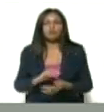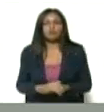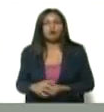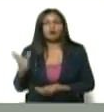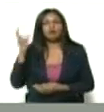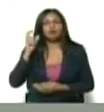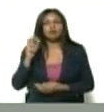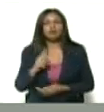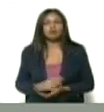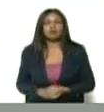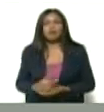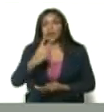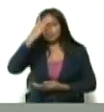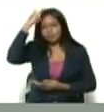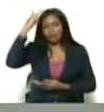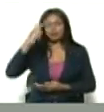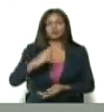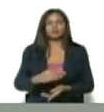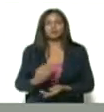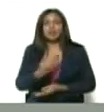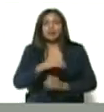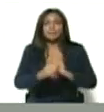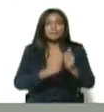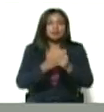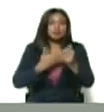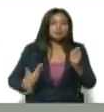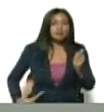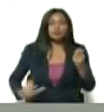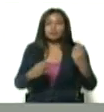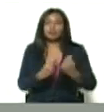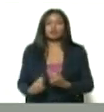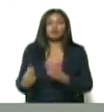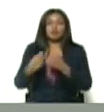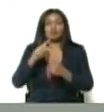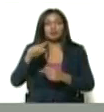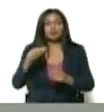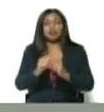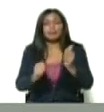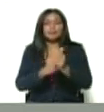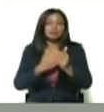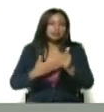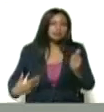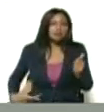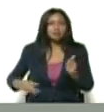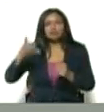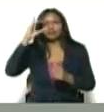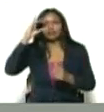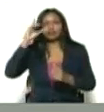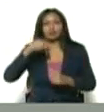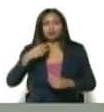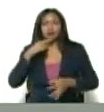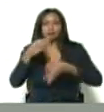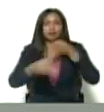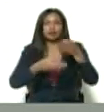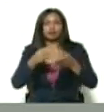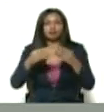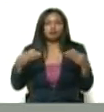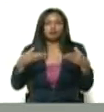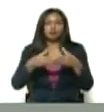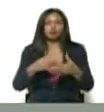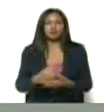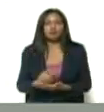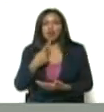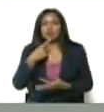escuchando Tarek, vicepresidente de Economía, la vicepresidenta, Delcy Rodríguez, a todo el equipo les